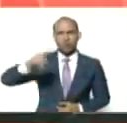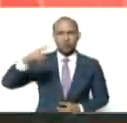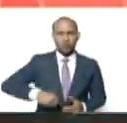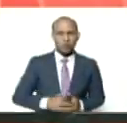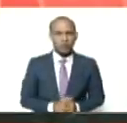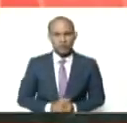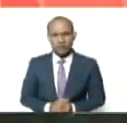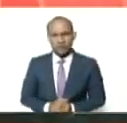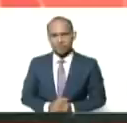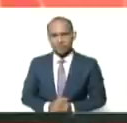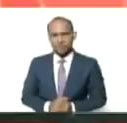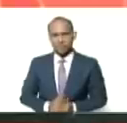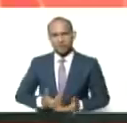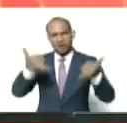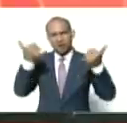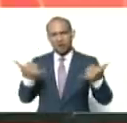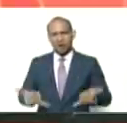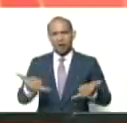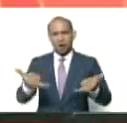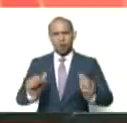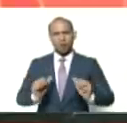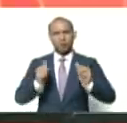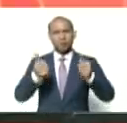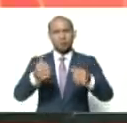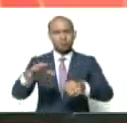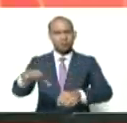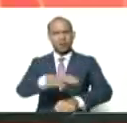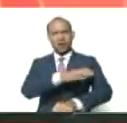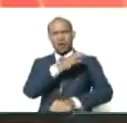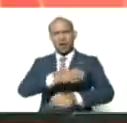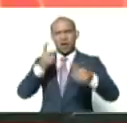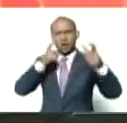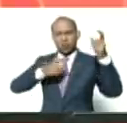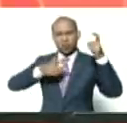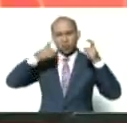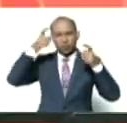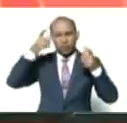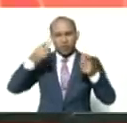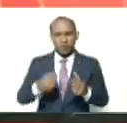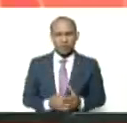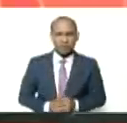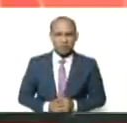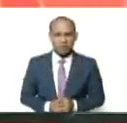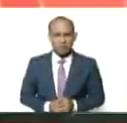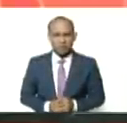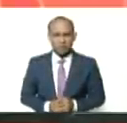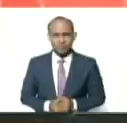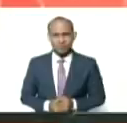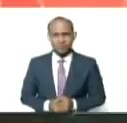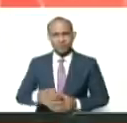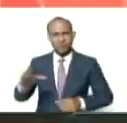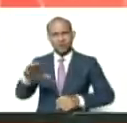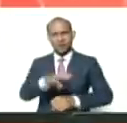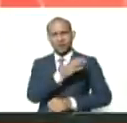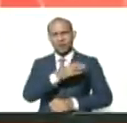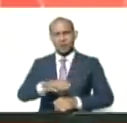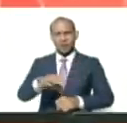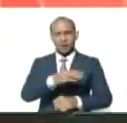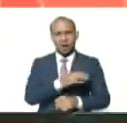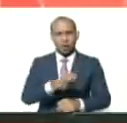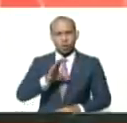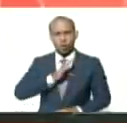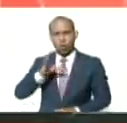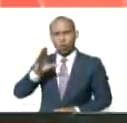Y vamos con el canto de Chávez y de Cristóbal Jiménez, el canto del